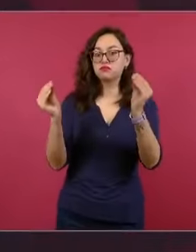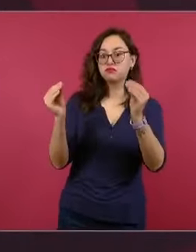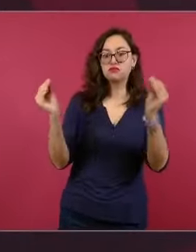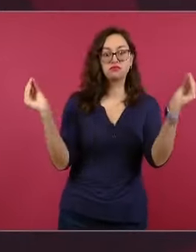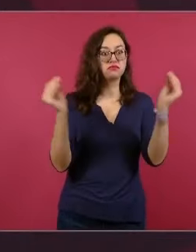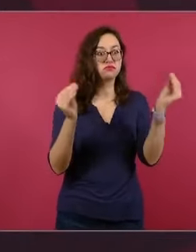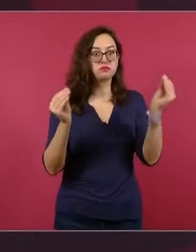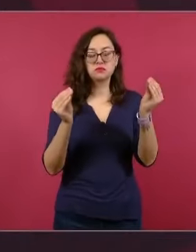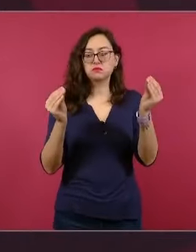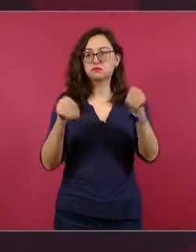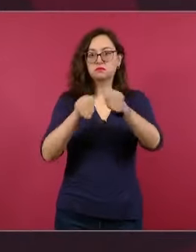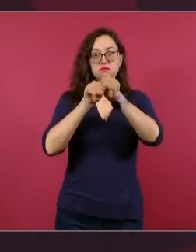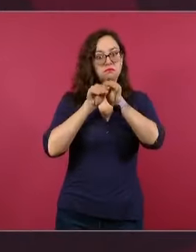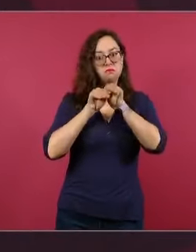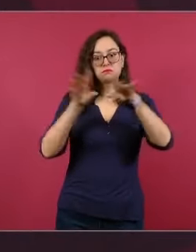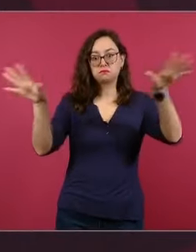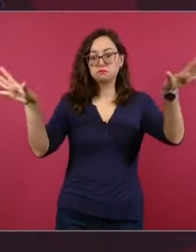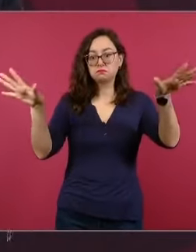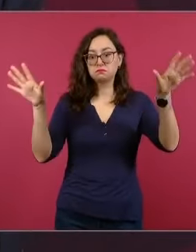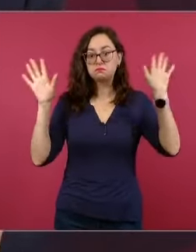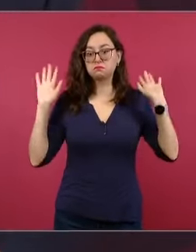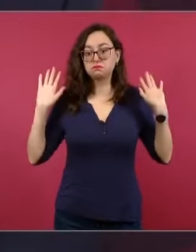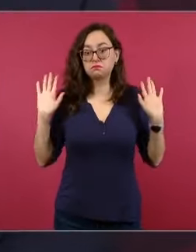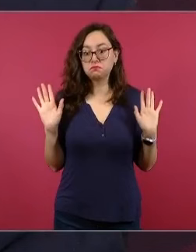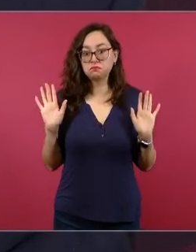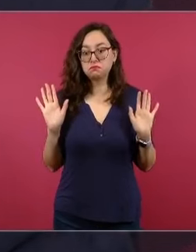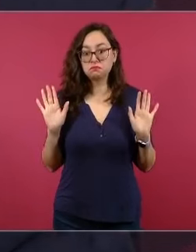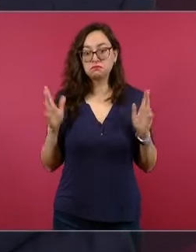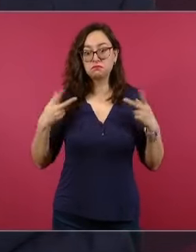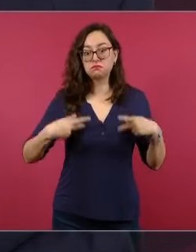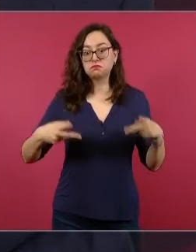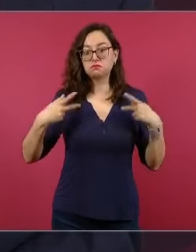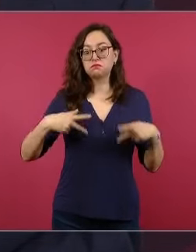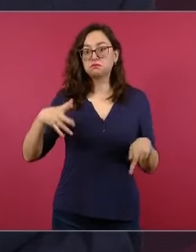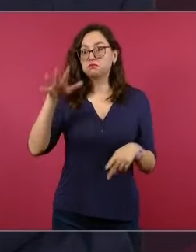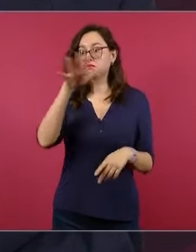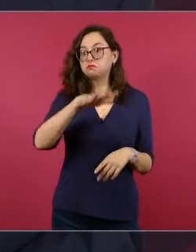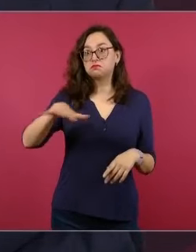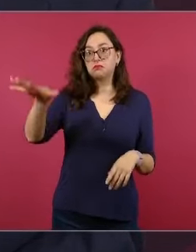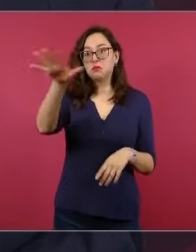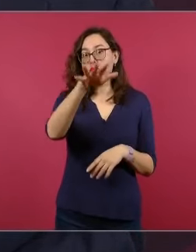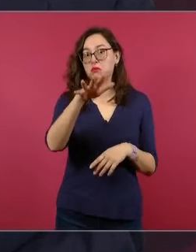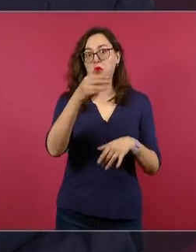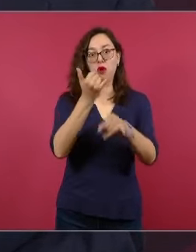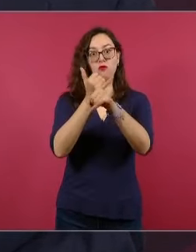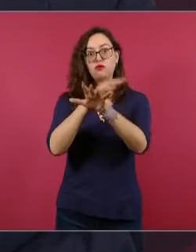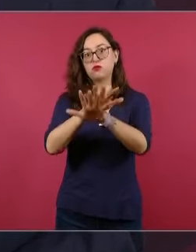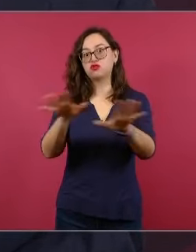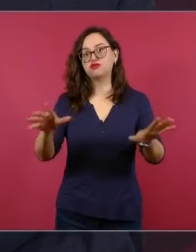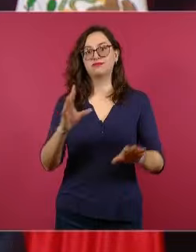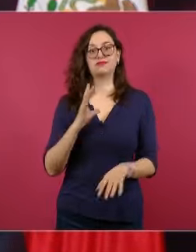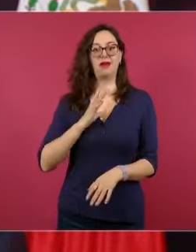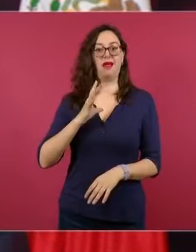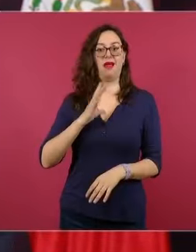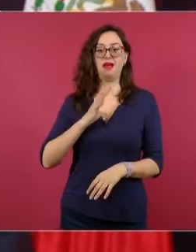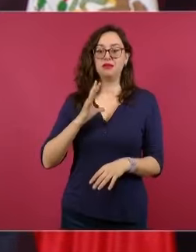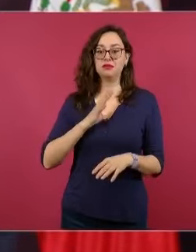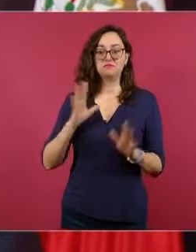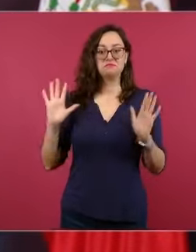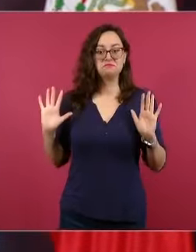saben porque una de las cosas que siempre